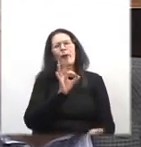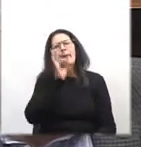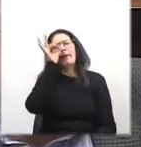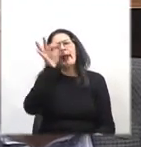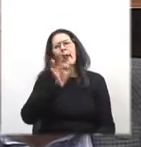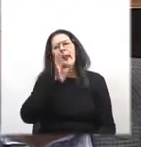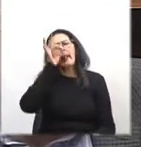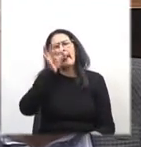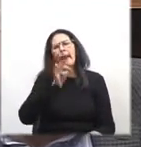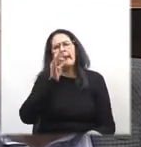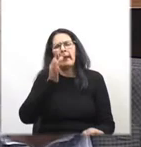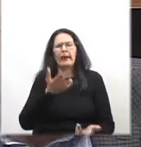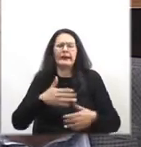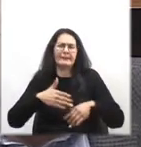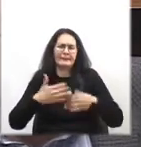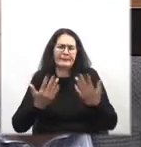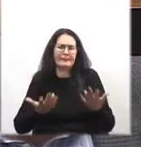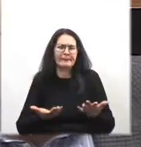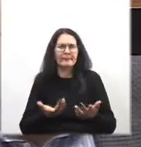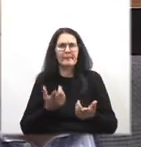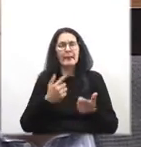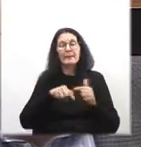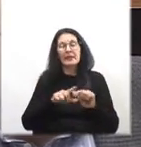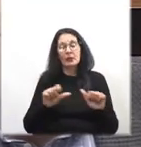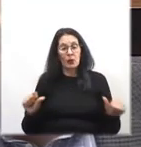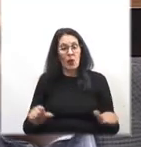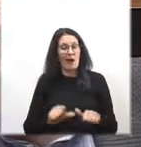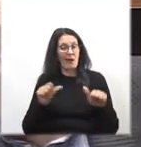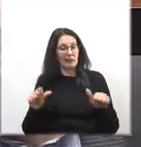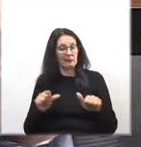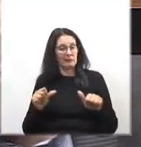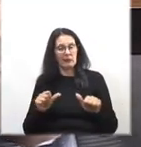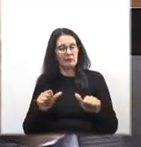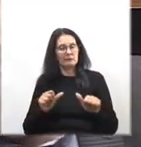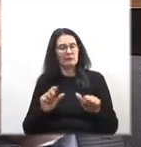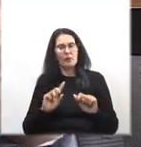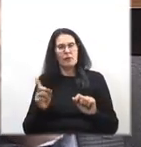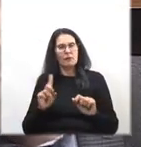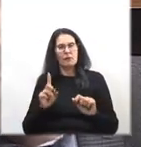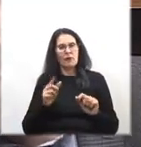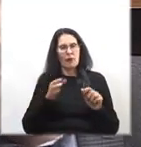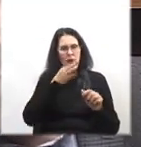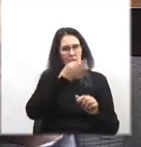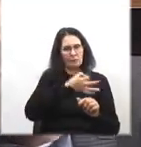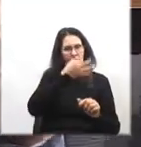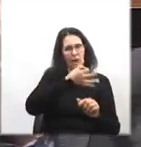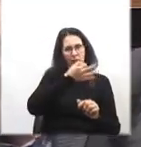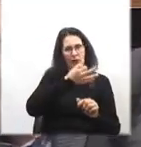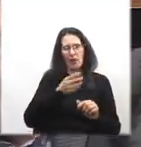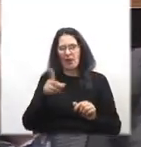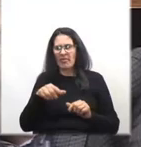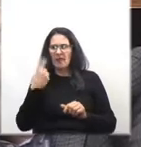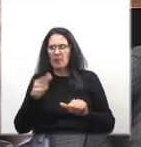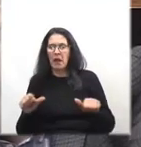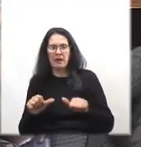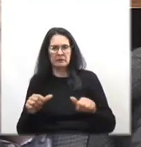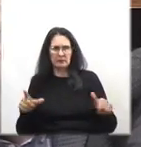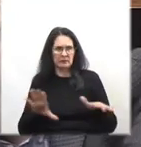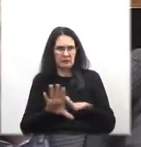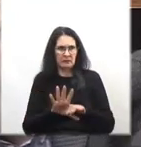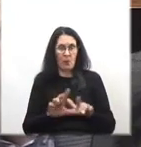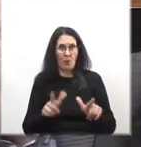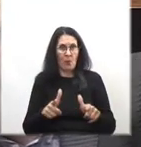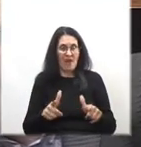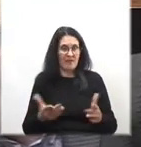eran poses, pero que las acciones no se compadecían con los discursos y con las poses, tengan